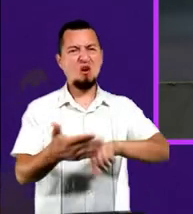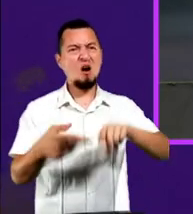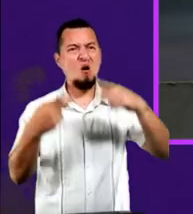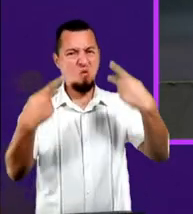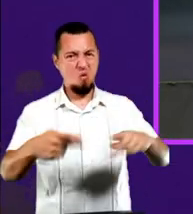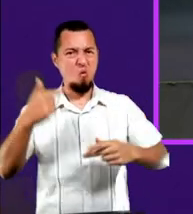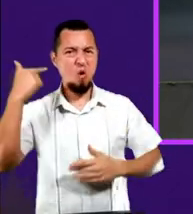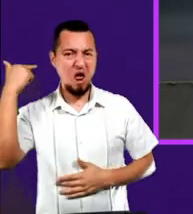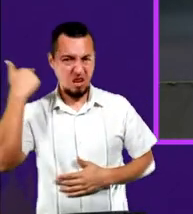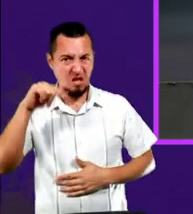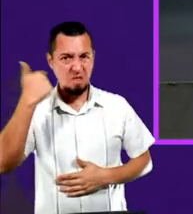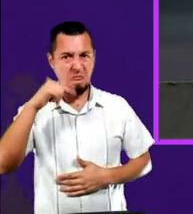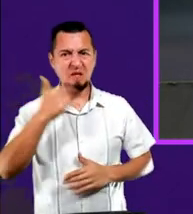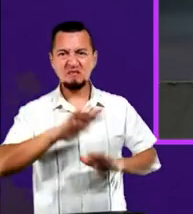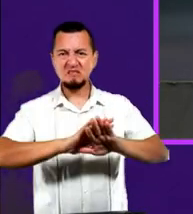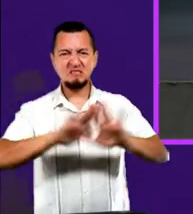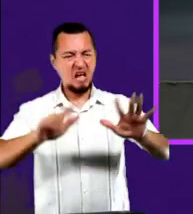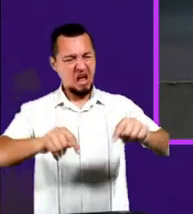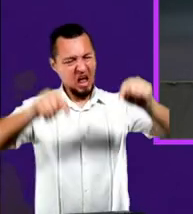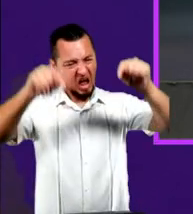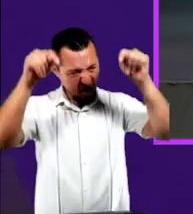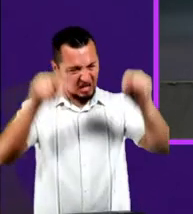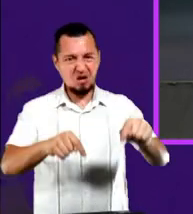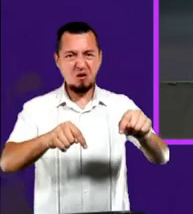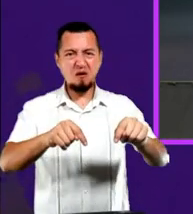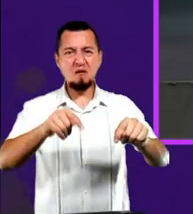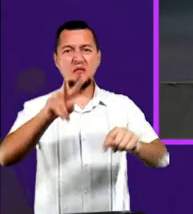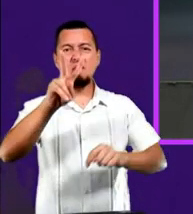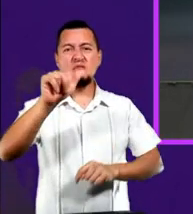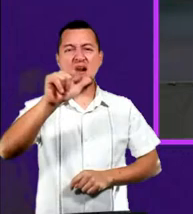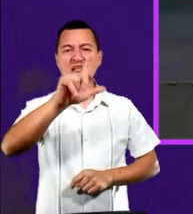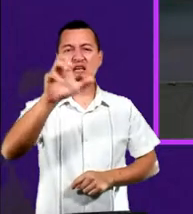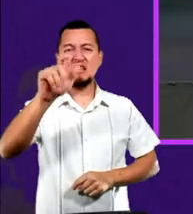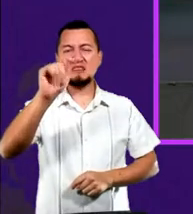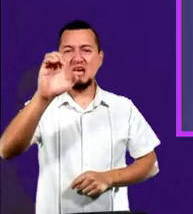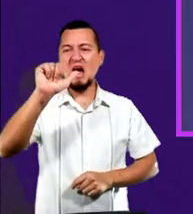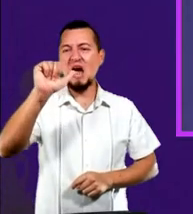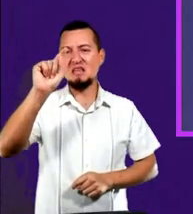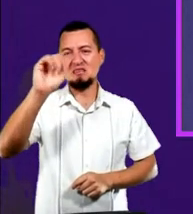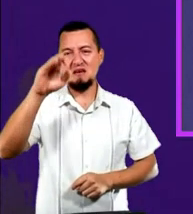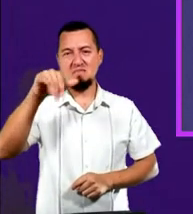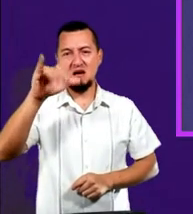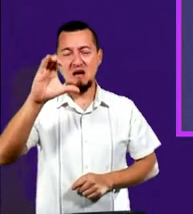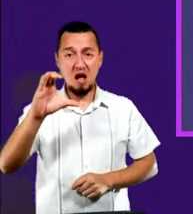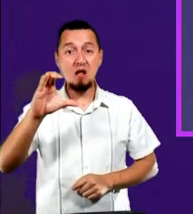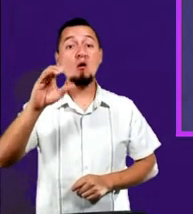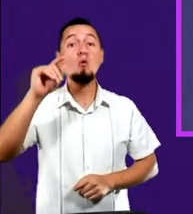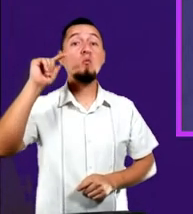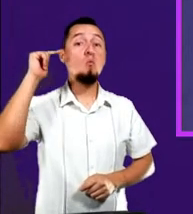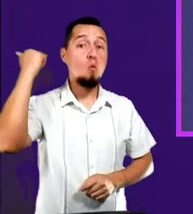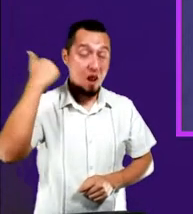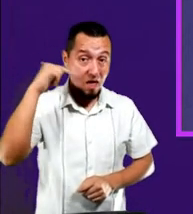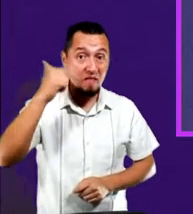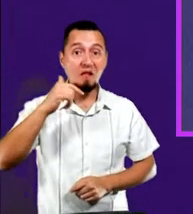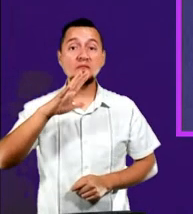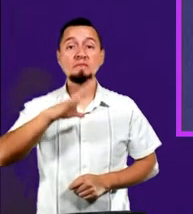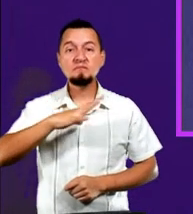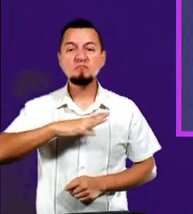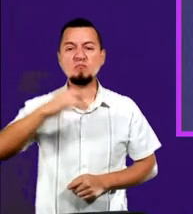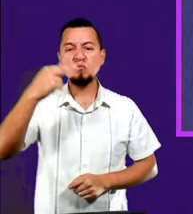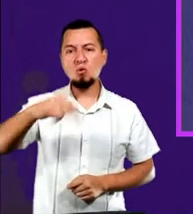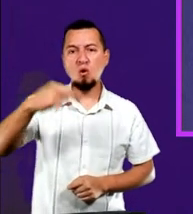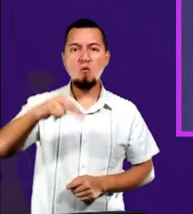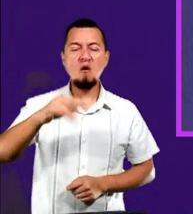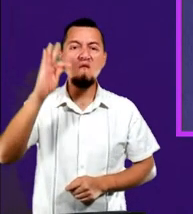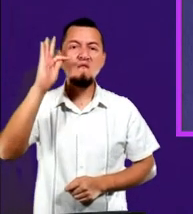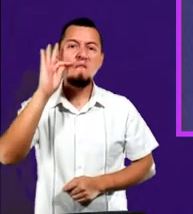Valle de Atemajac. Por eso Guadalajara tiene nombre femenino, está vinculado a la cultura de